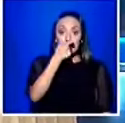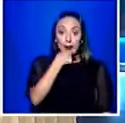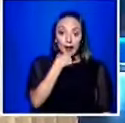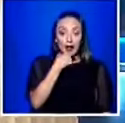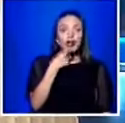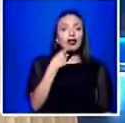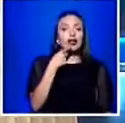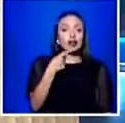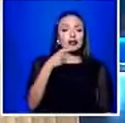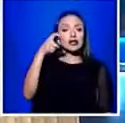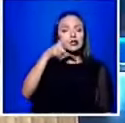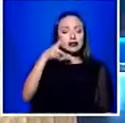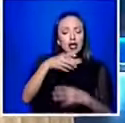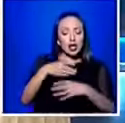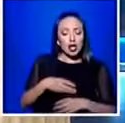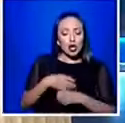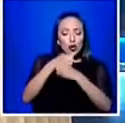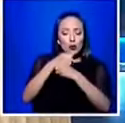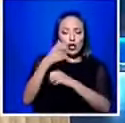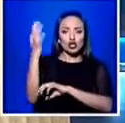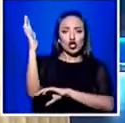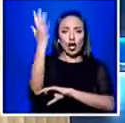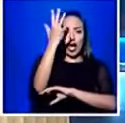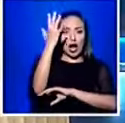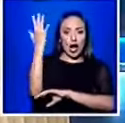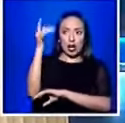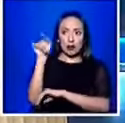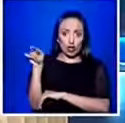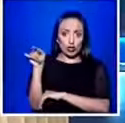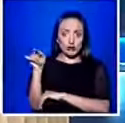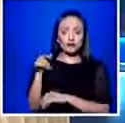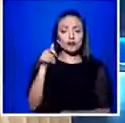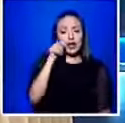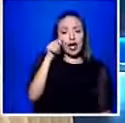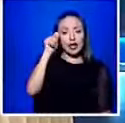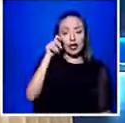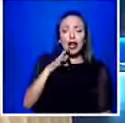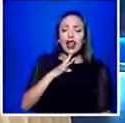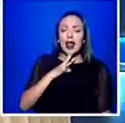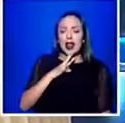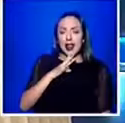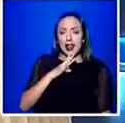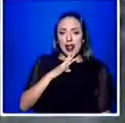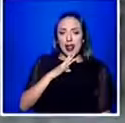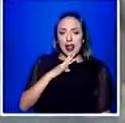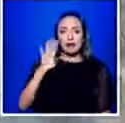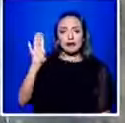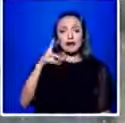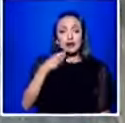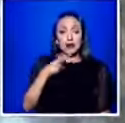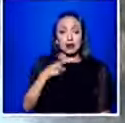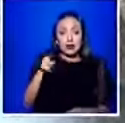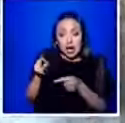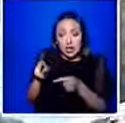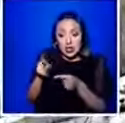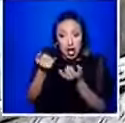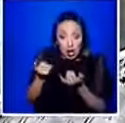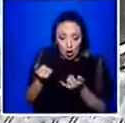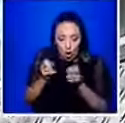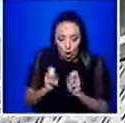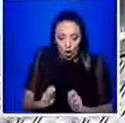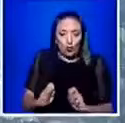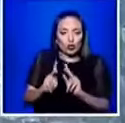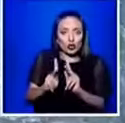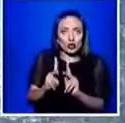la recuperación forestal en las zonas afectadas por las llamas durante su enlace semanal. Aseguró que es una oportunidad para